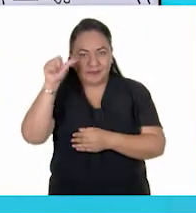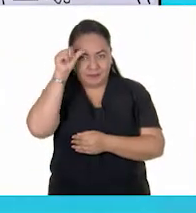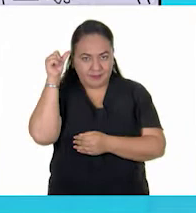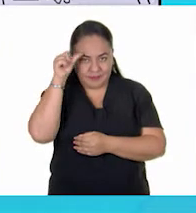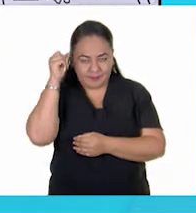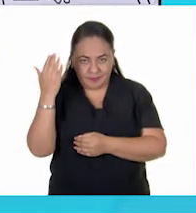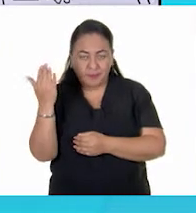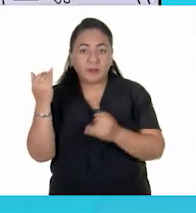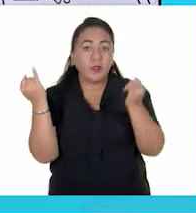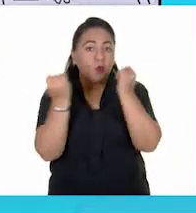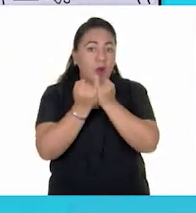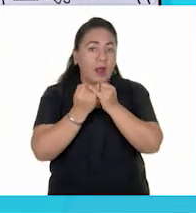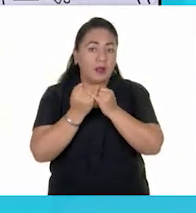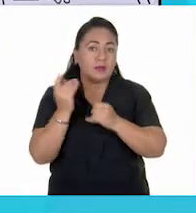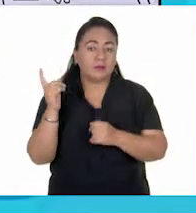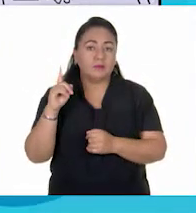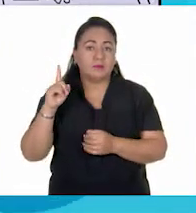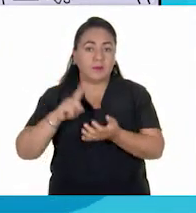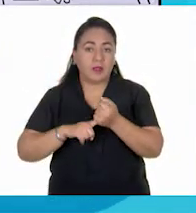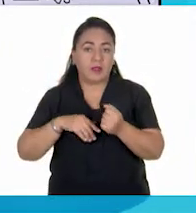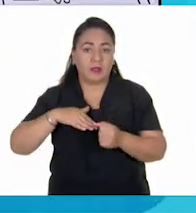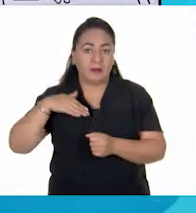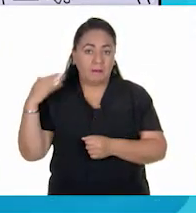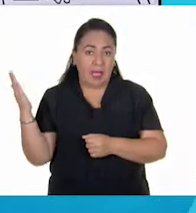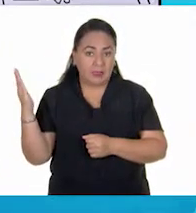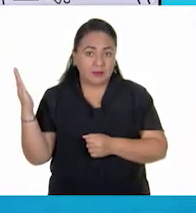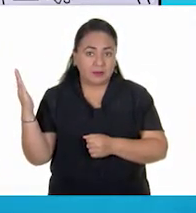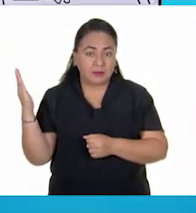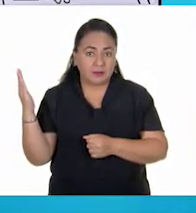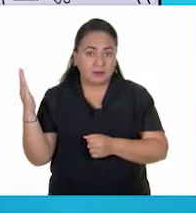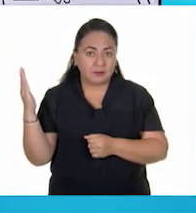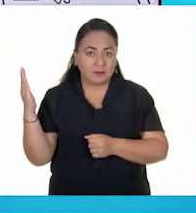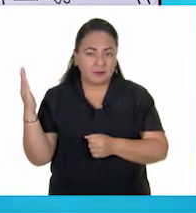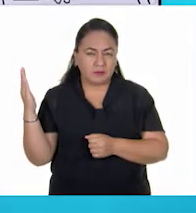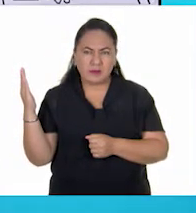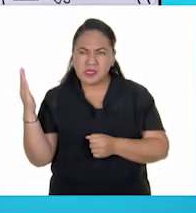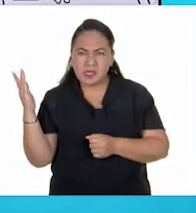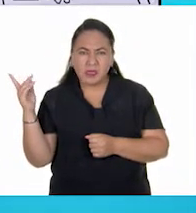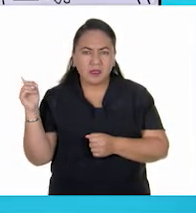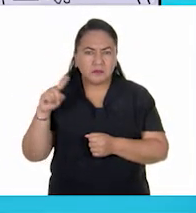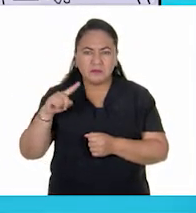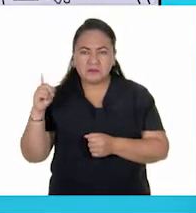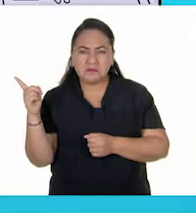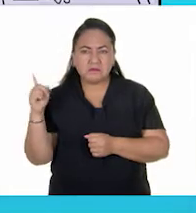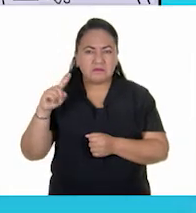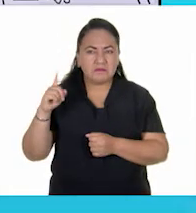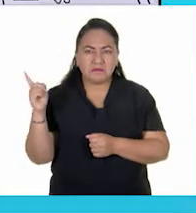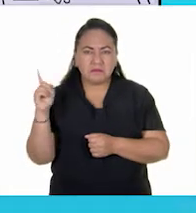la fotografía? A ver, pues aquí estas dos calles que se